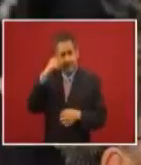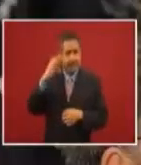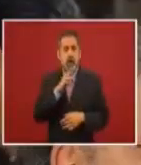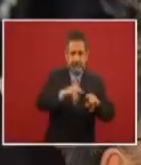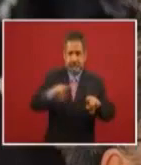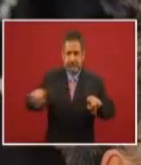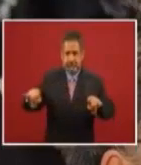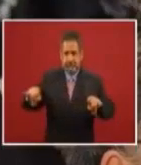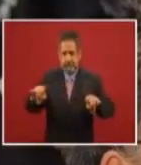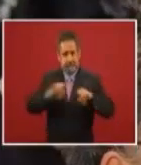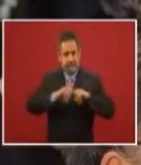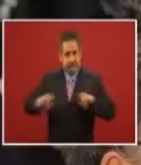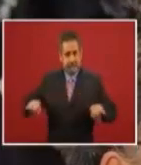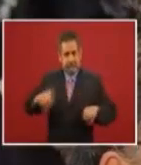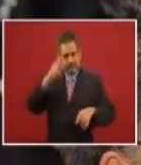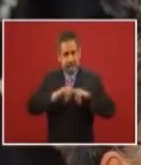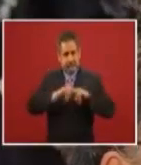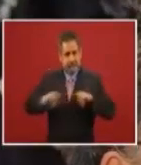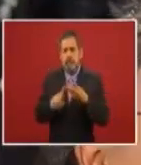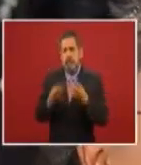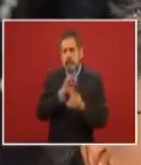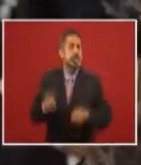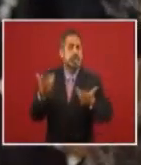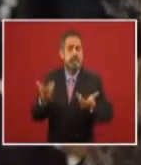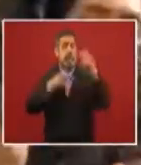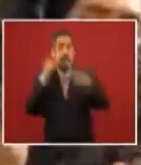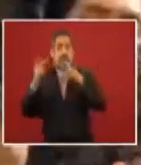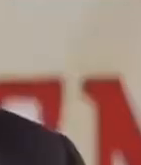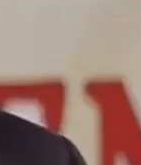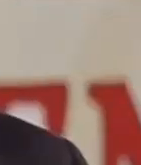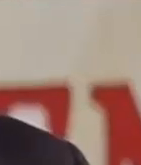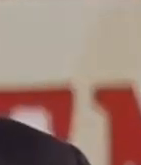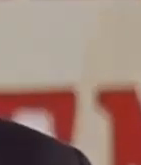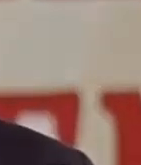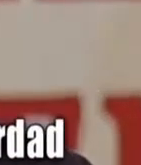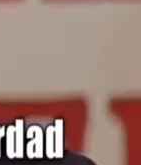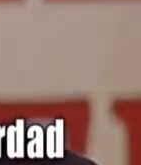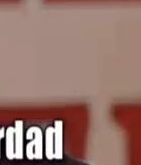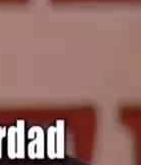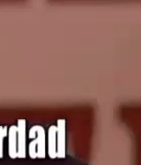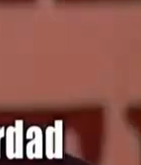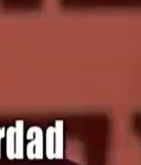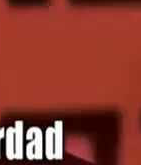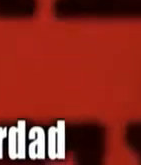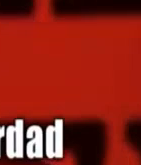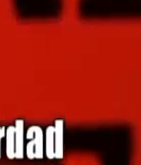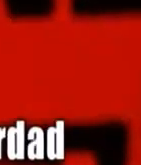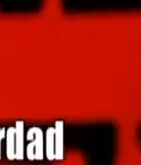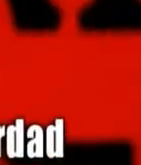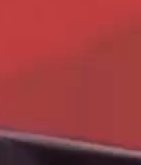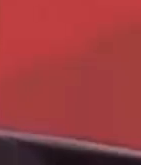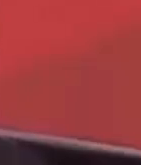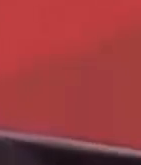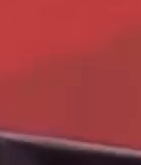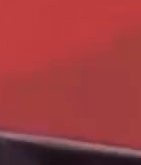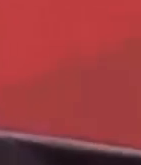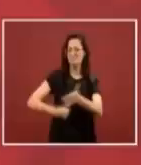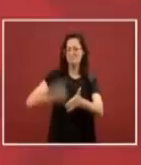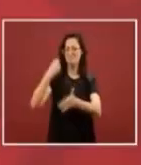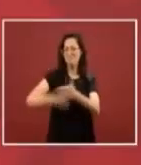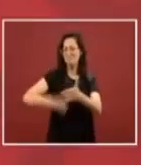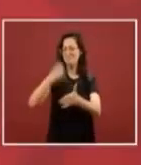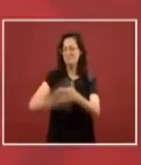¿estás pendejo? Y nah. Tres es ¿no deberían hacer algo de verdad para combatir el coronavirus? ¿Qué